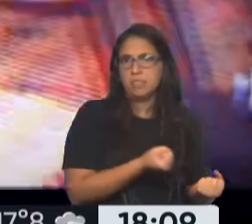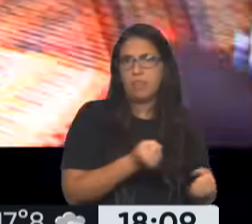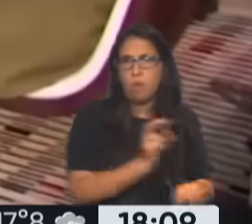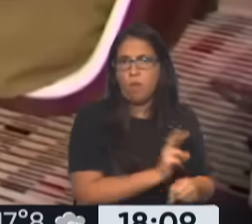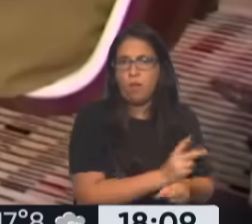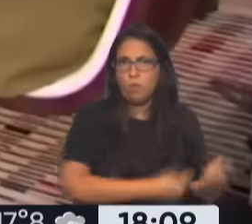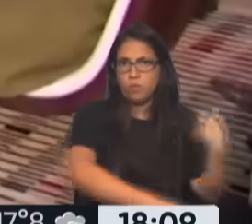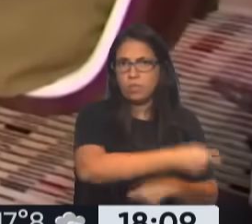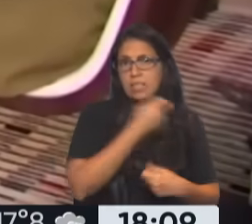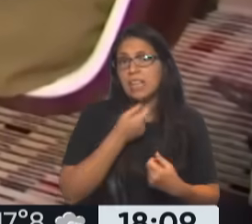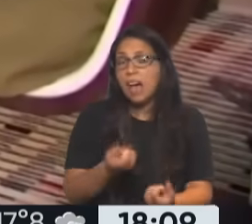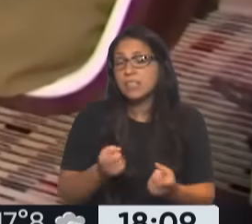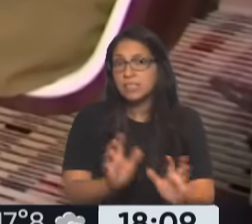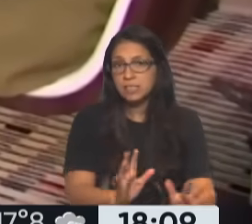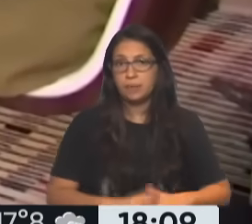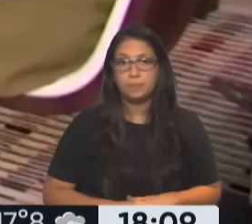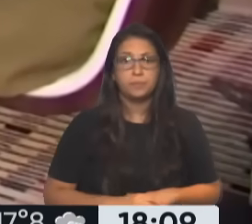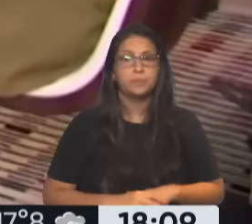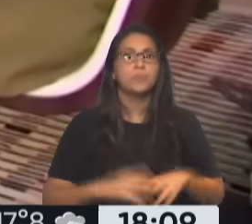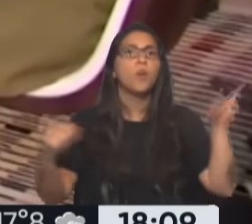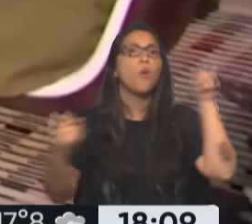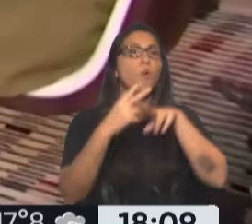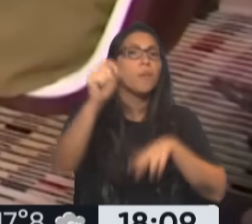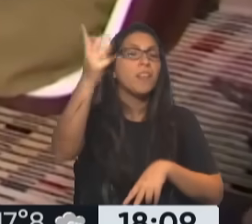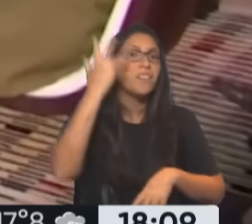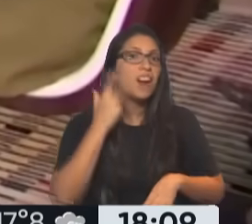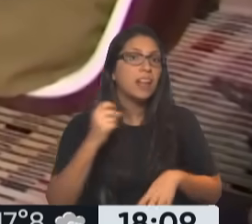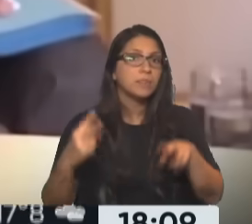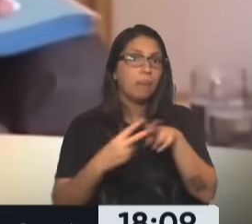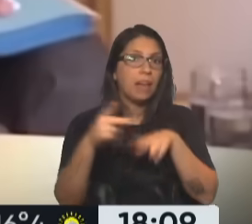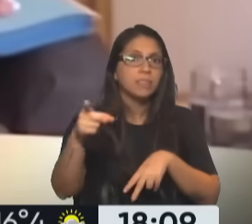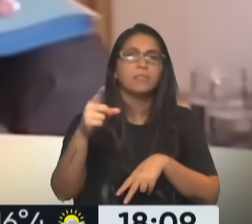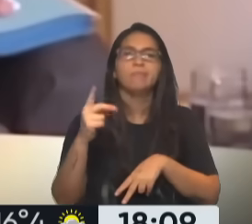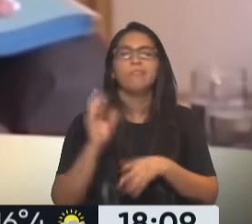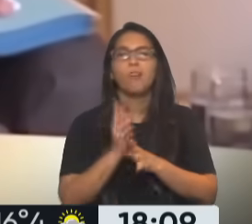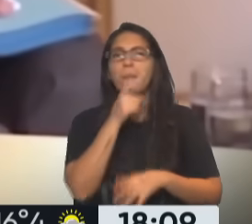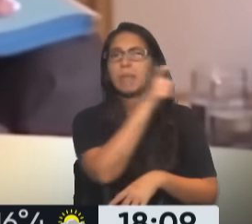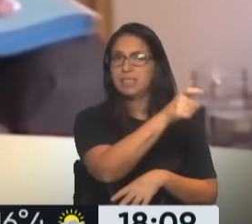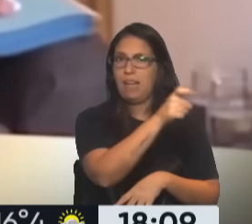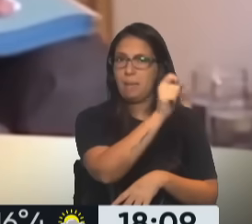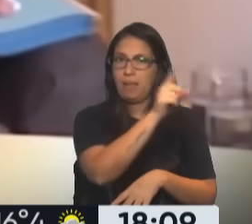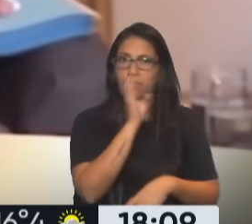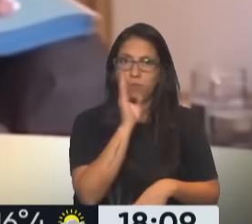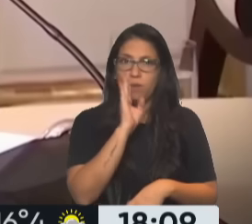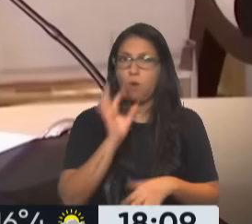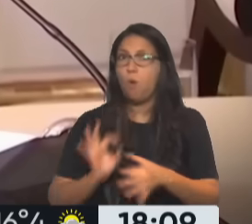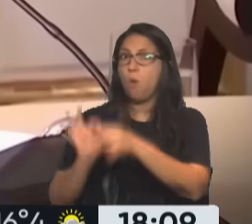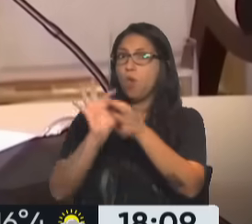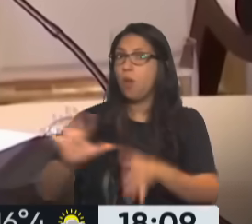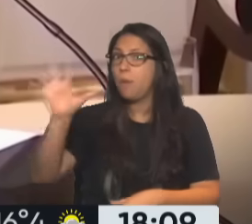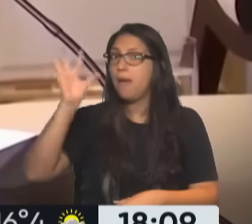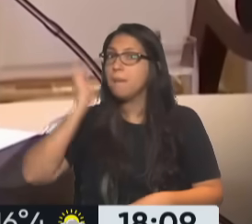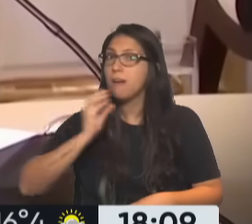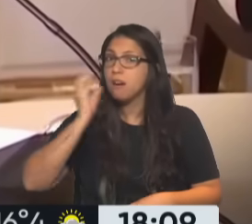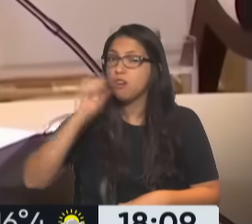necessary. Pero esta cumbre en París también envía un doble mensaje a los Estados Unidos. La Unión Europea y Macron en particular